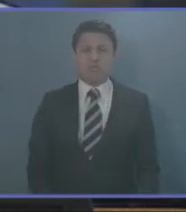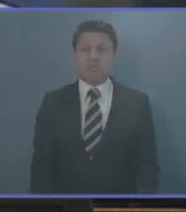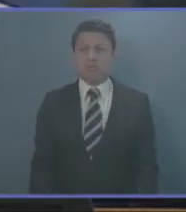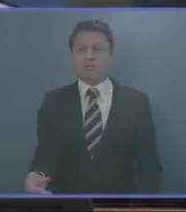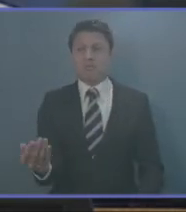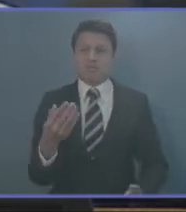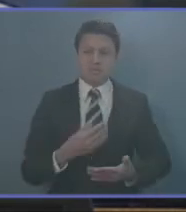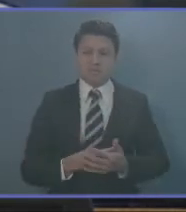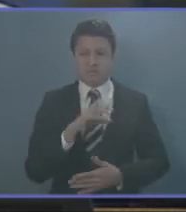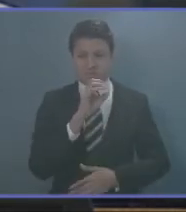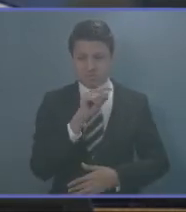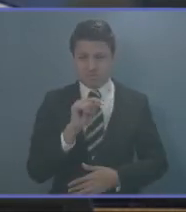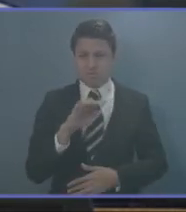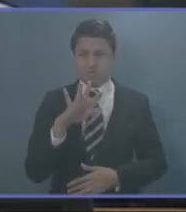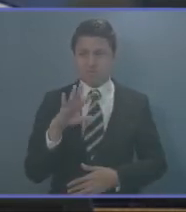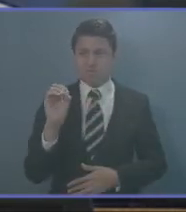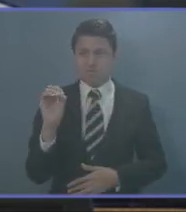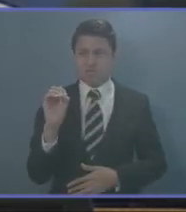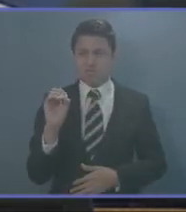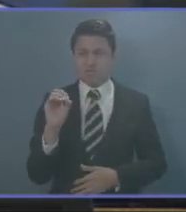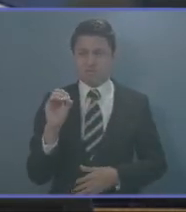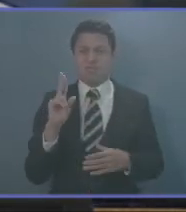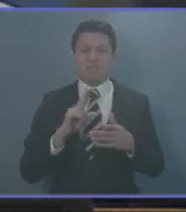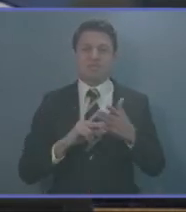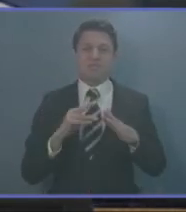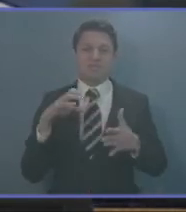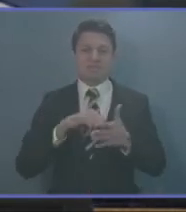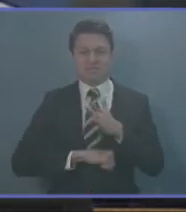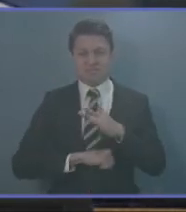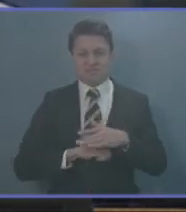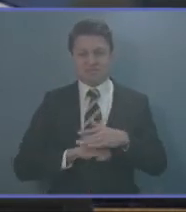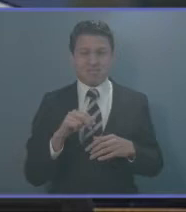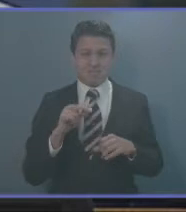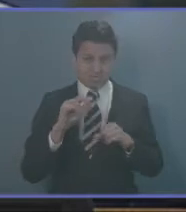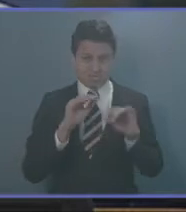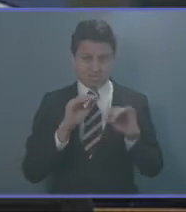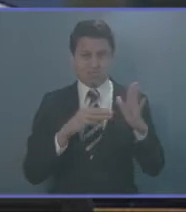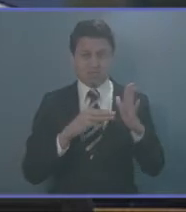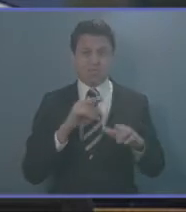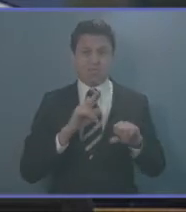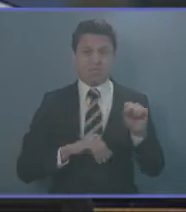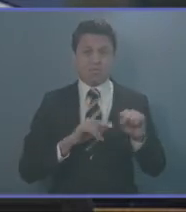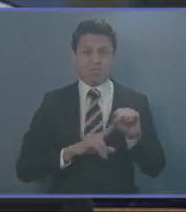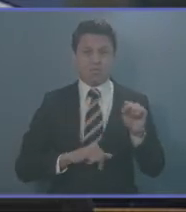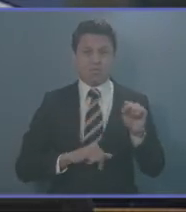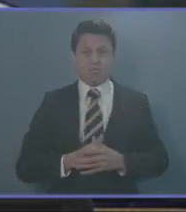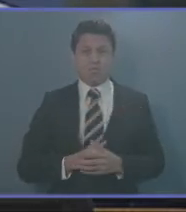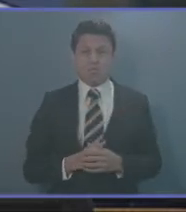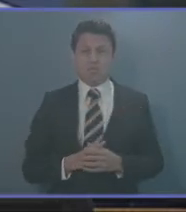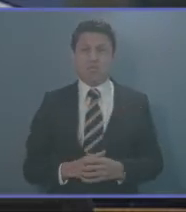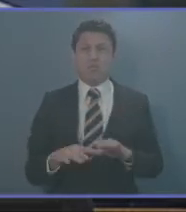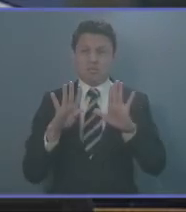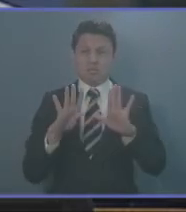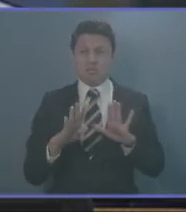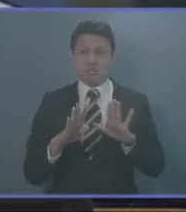fracción 0.40 centavos de dólar sobre el exceso de 10.000 dólares. 9. 20.000 dólares con un